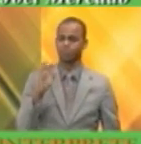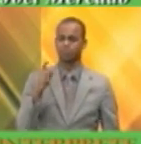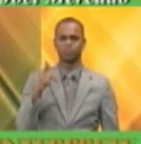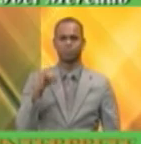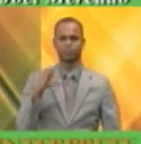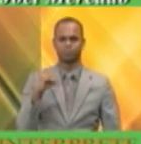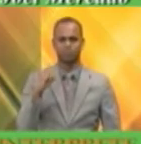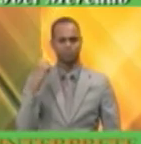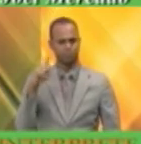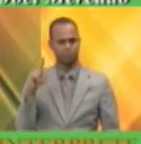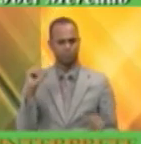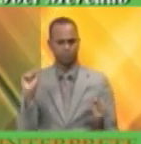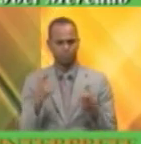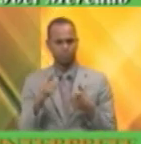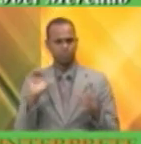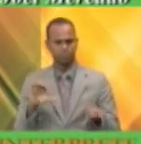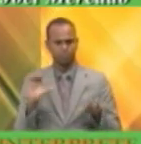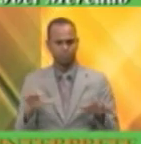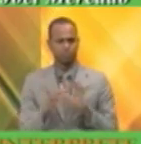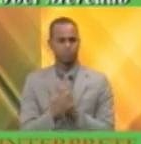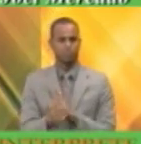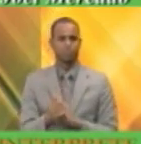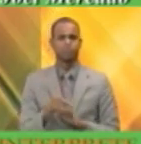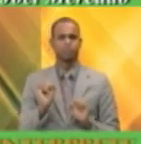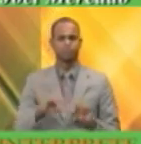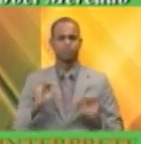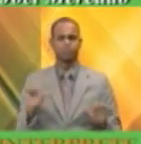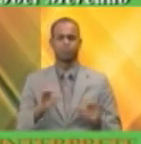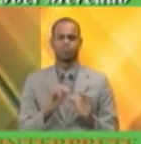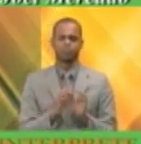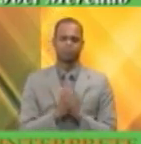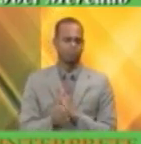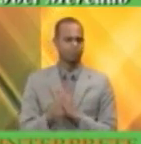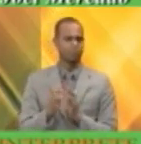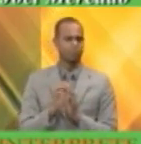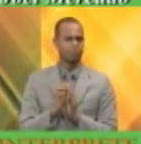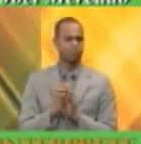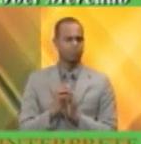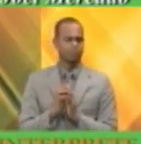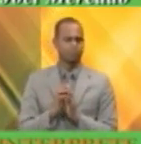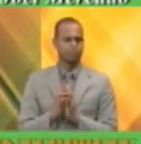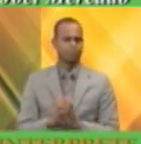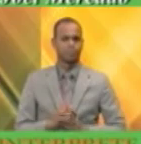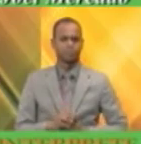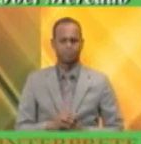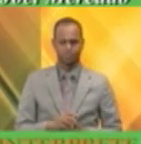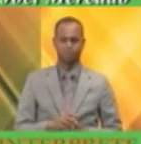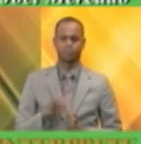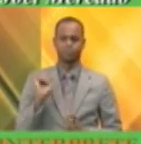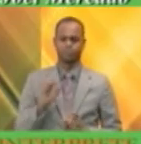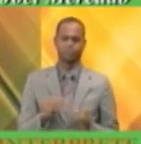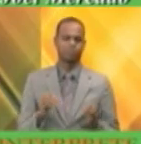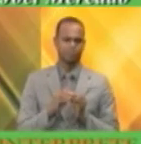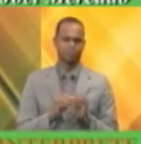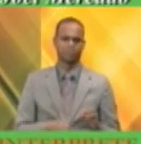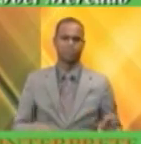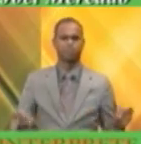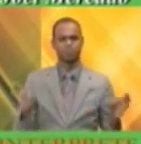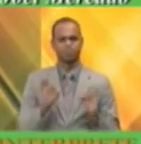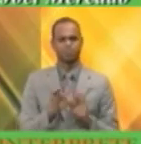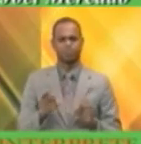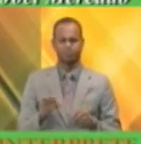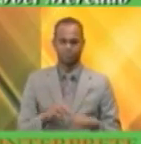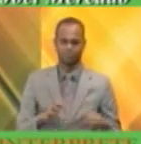mundo pueda desarrollar sus capacidades, que se pueda desarrollar a plenitud, que es ya la Olimpiada más importante. Claro. La